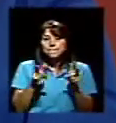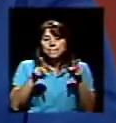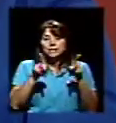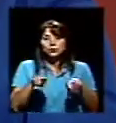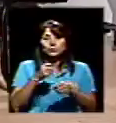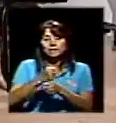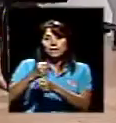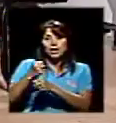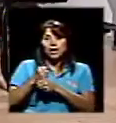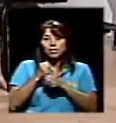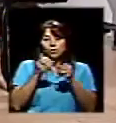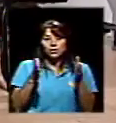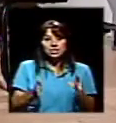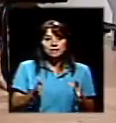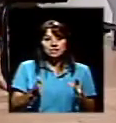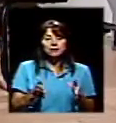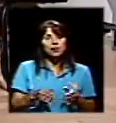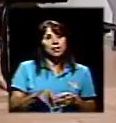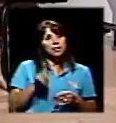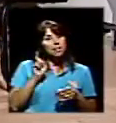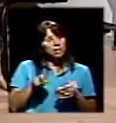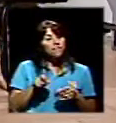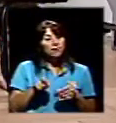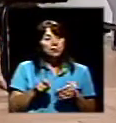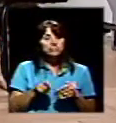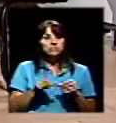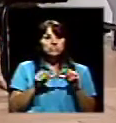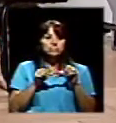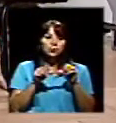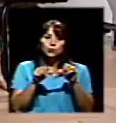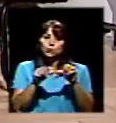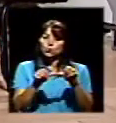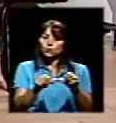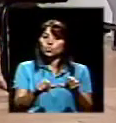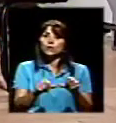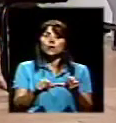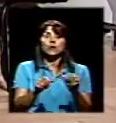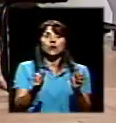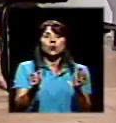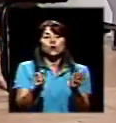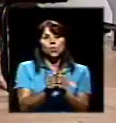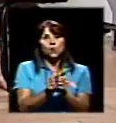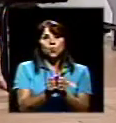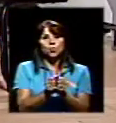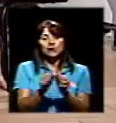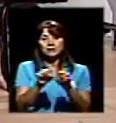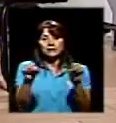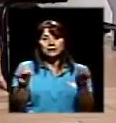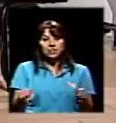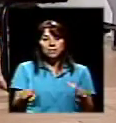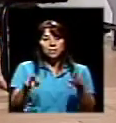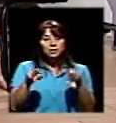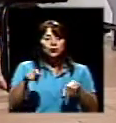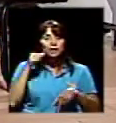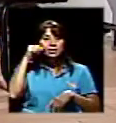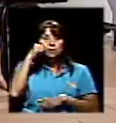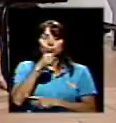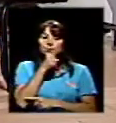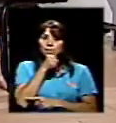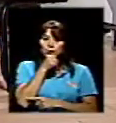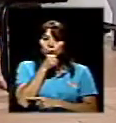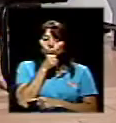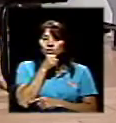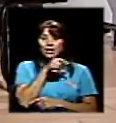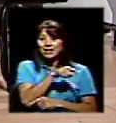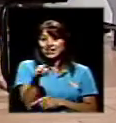con un volumen de población adulta mayor más grande, con enfermedades mucho más